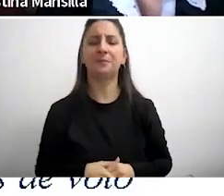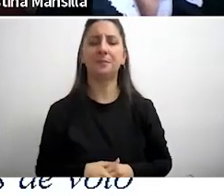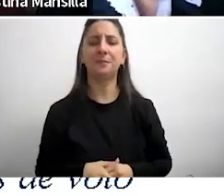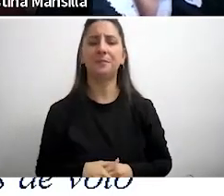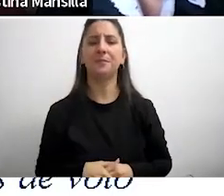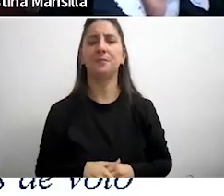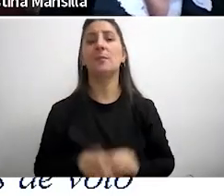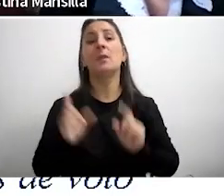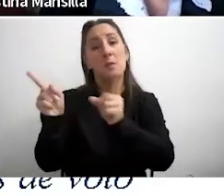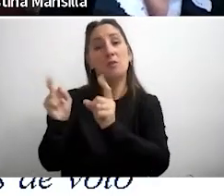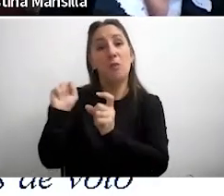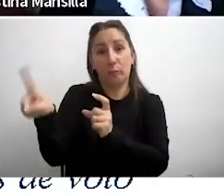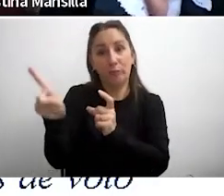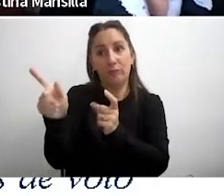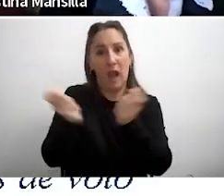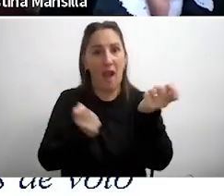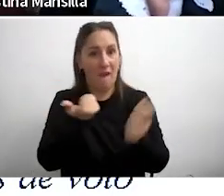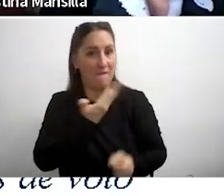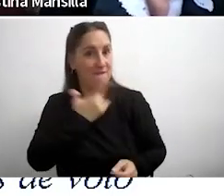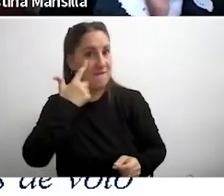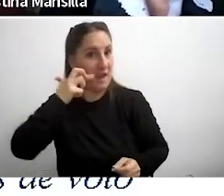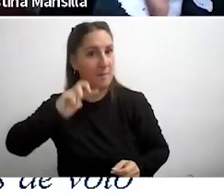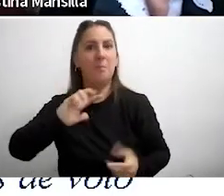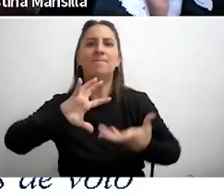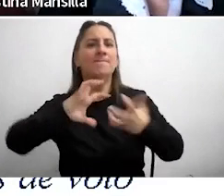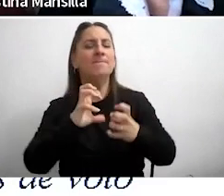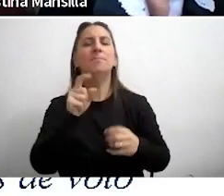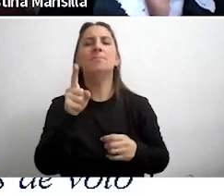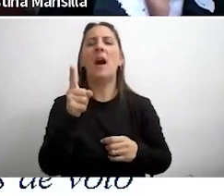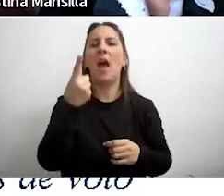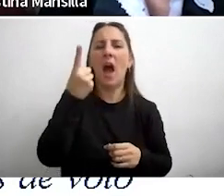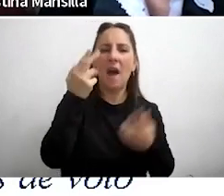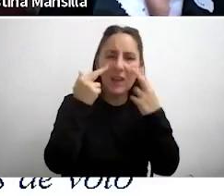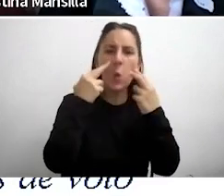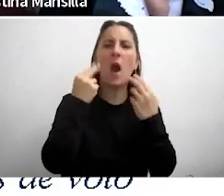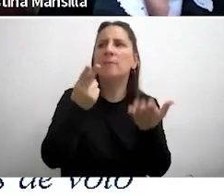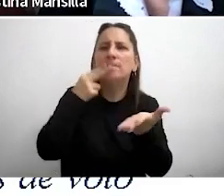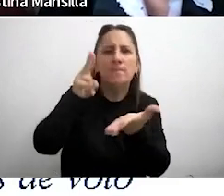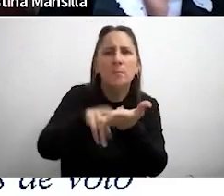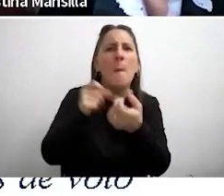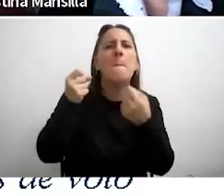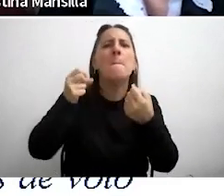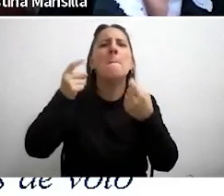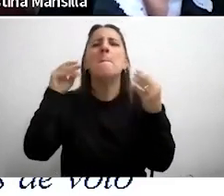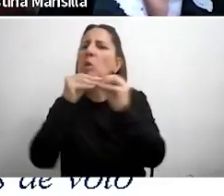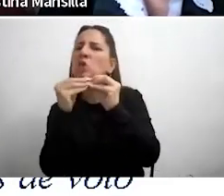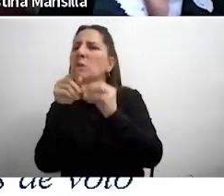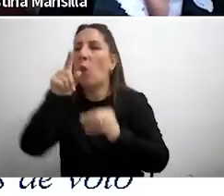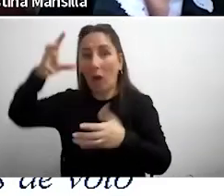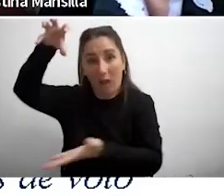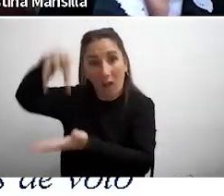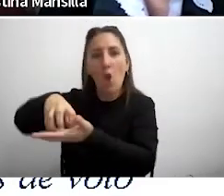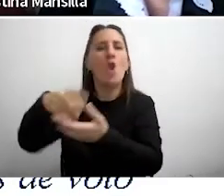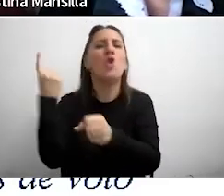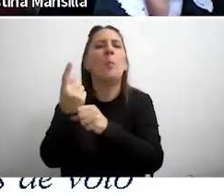las facultades de la Administración Federal para verificar y fiscalizar las causas que llevaron al incumplimiento de la